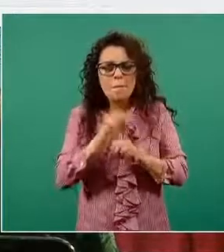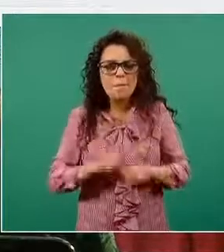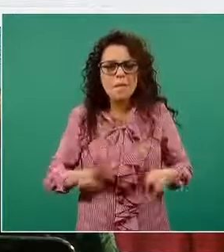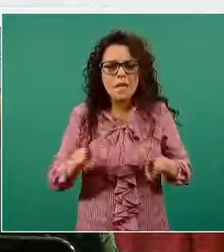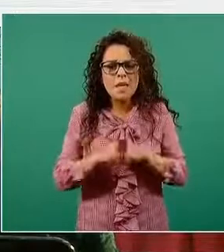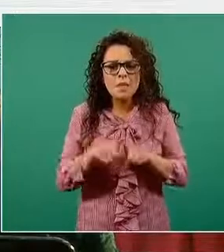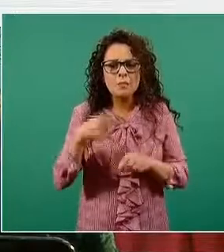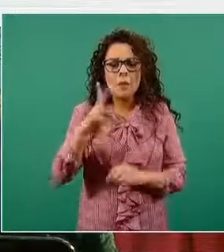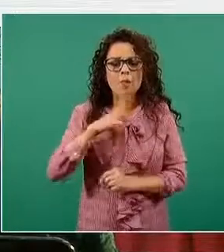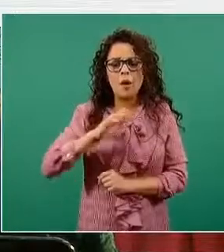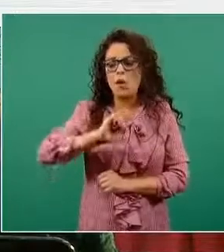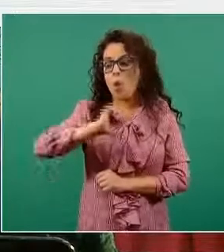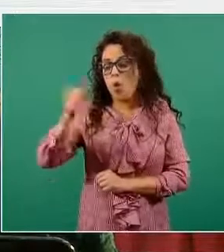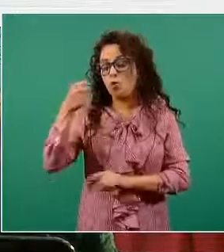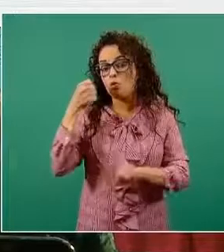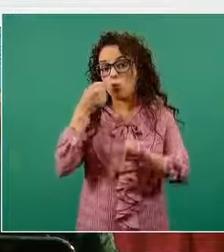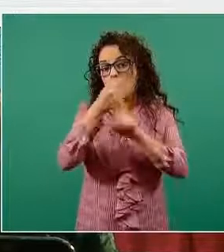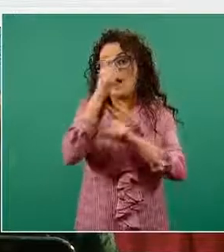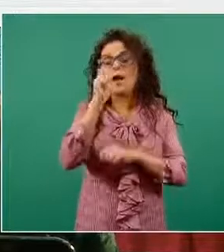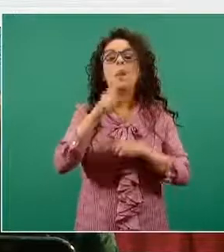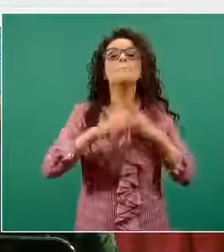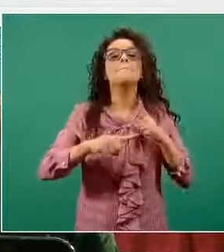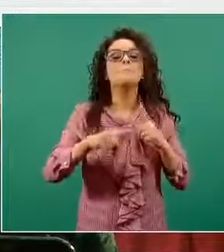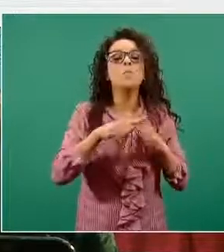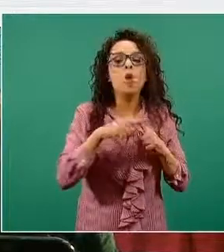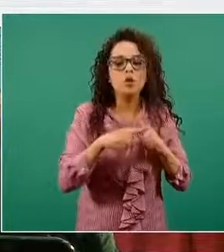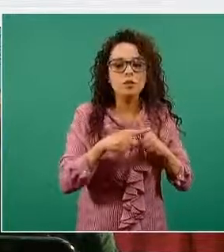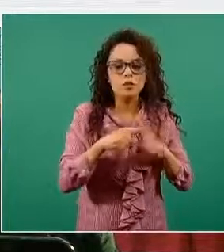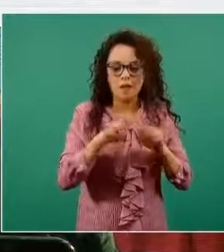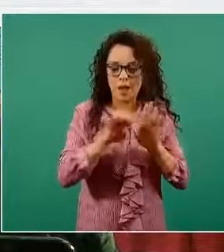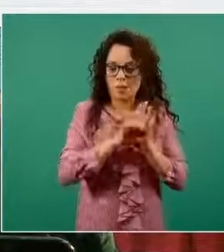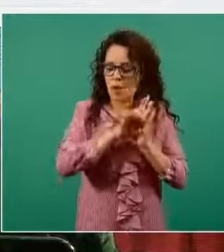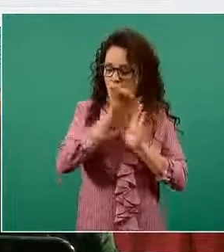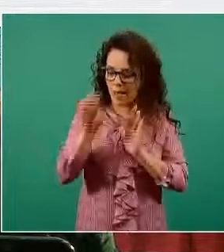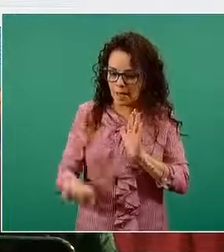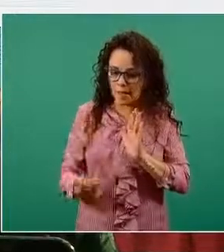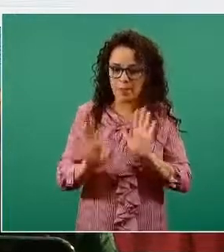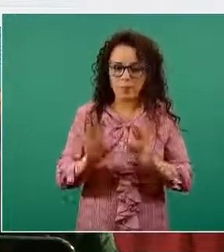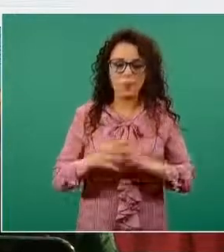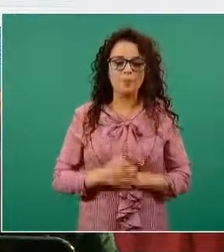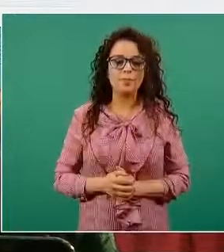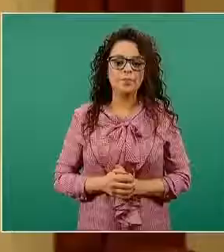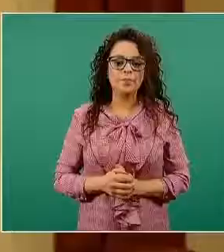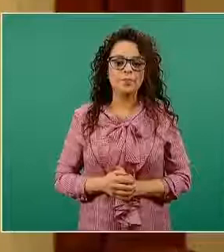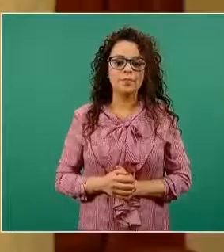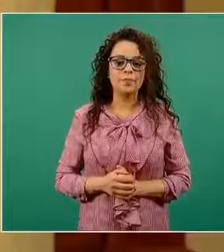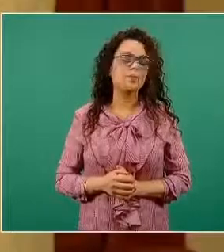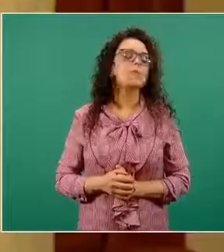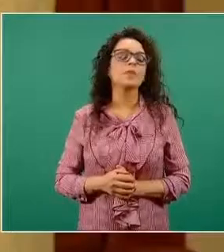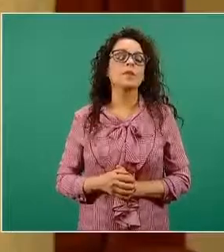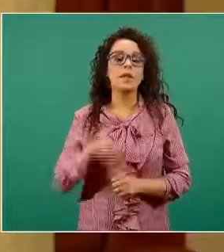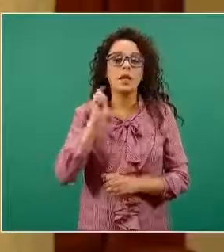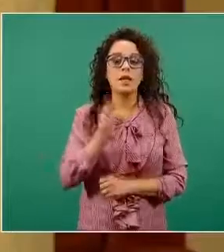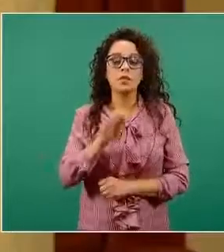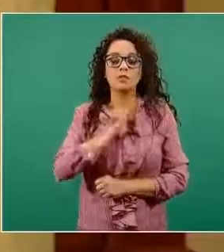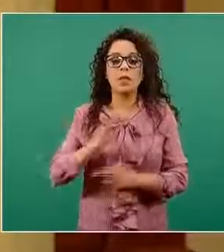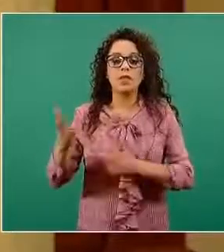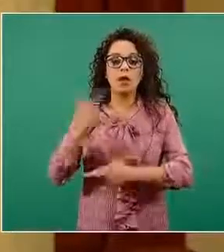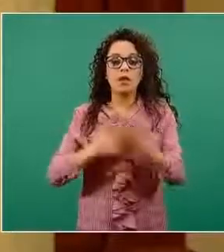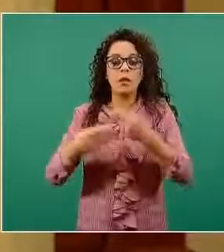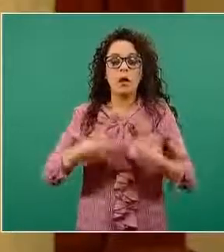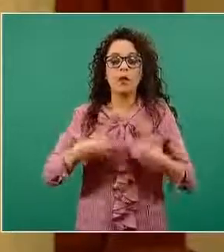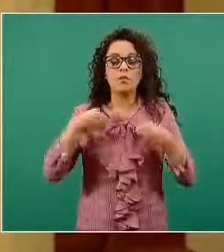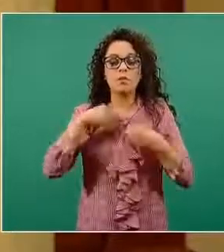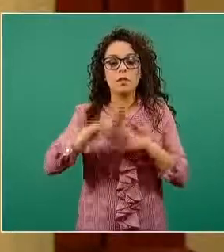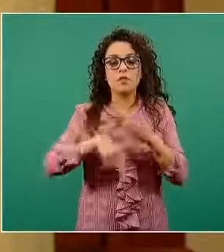también otros impactos muy positivos, como el hecho de facilitar la reactivación de la vida social